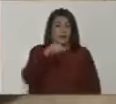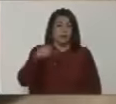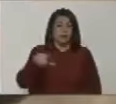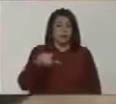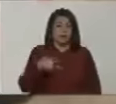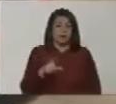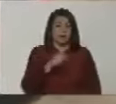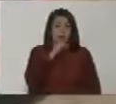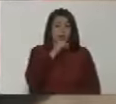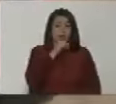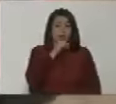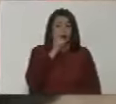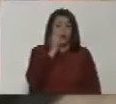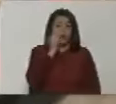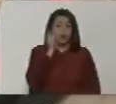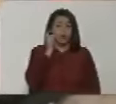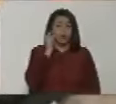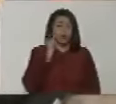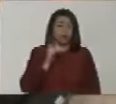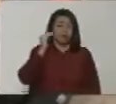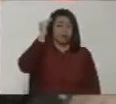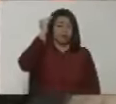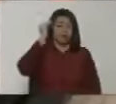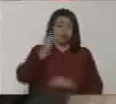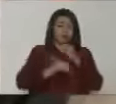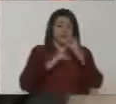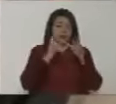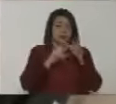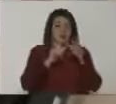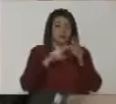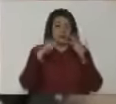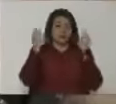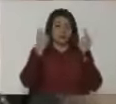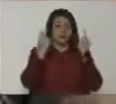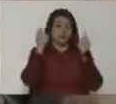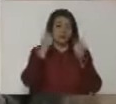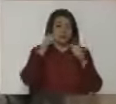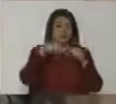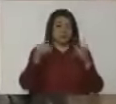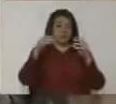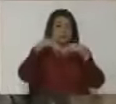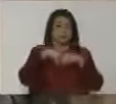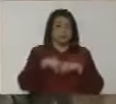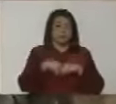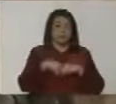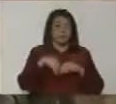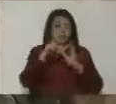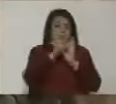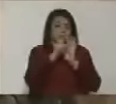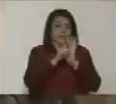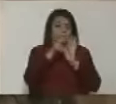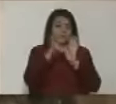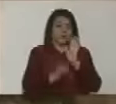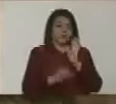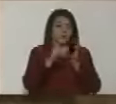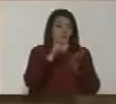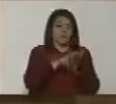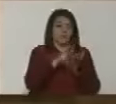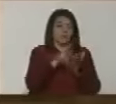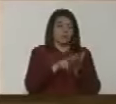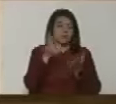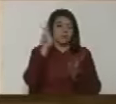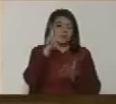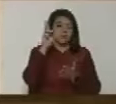personas adultas mayores. Tercero, publicar el presente acuerdo en la Gaceta Oficial